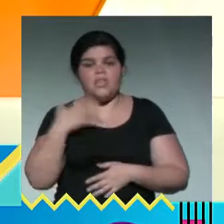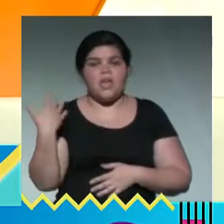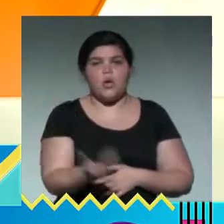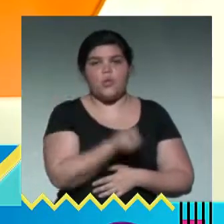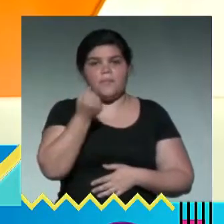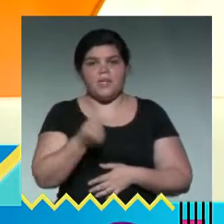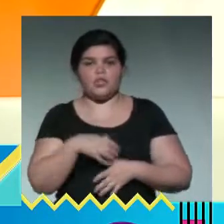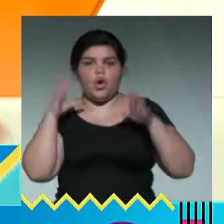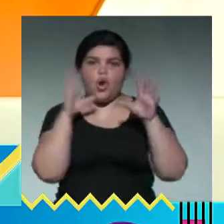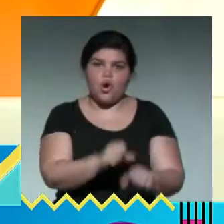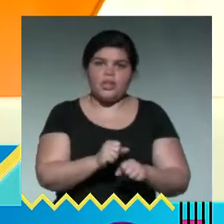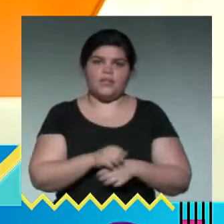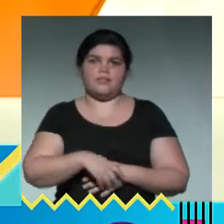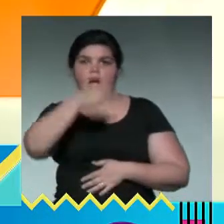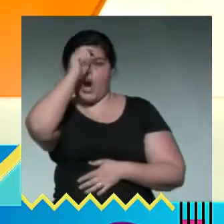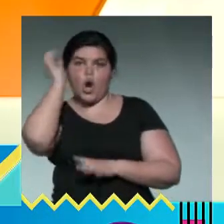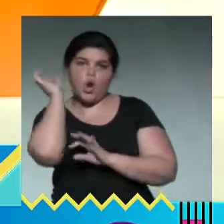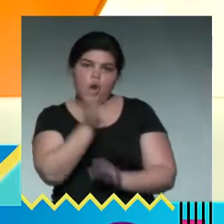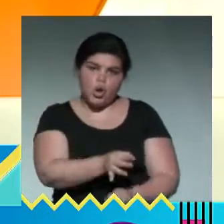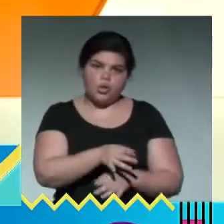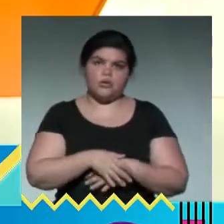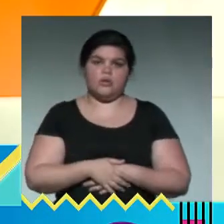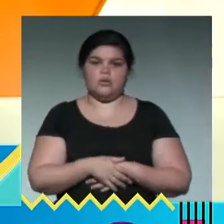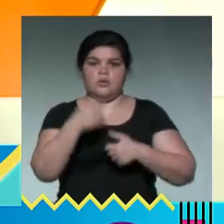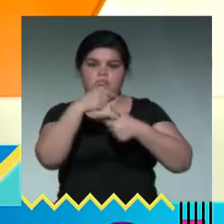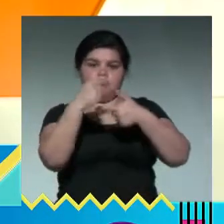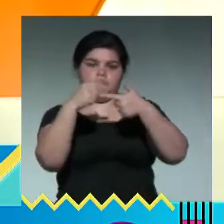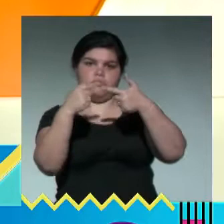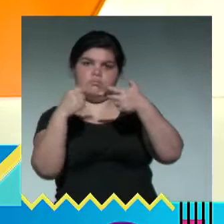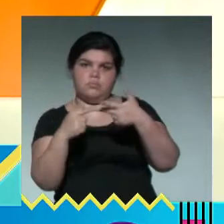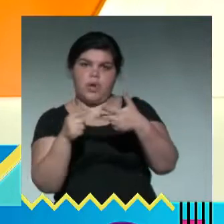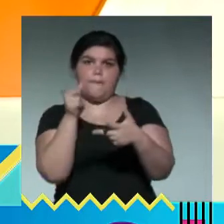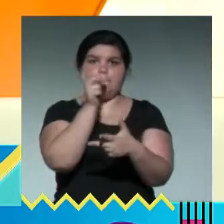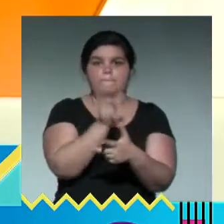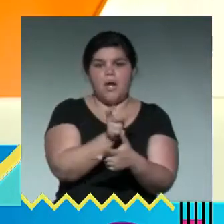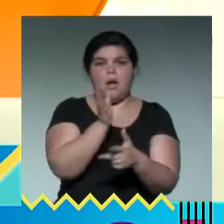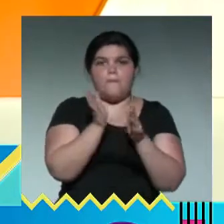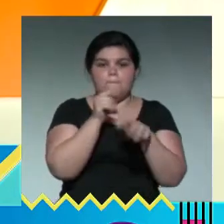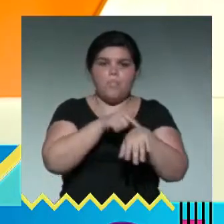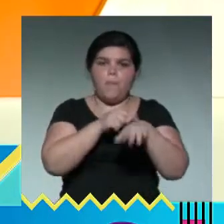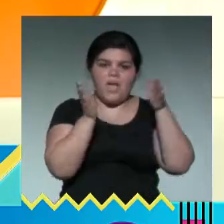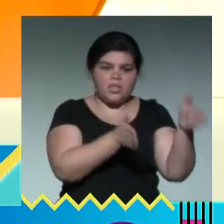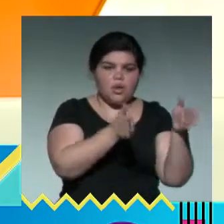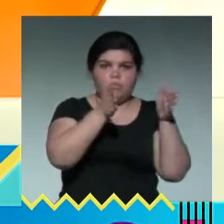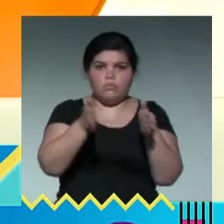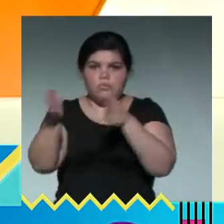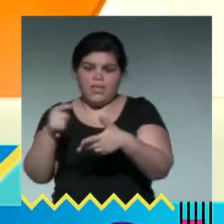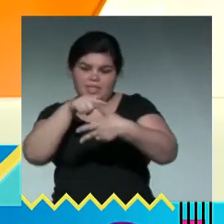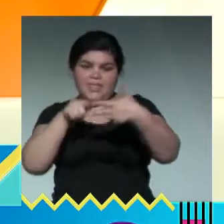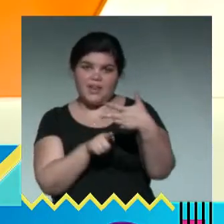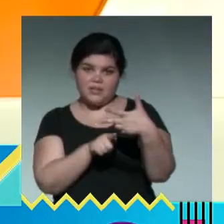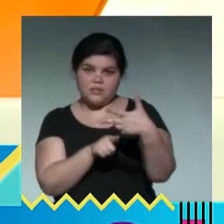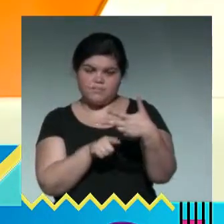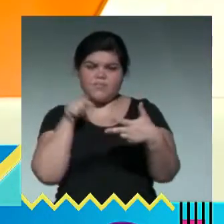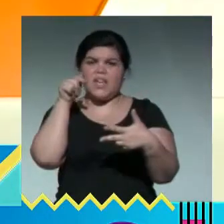conquista, colonización, como 3 pasos o 3 momentos a partir del siglo XVI. Ese momento lo que implicó fue